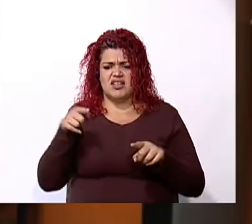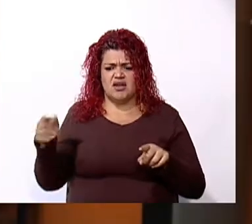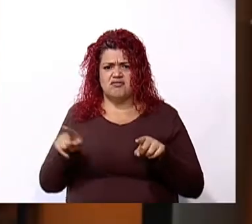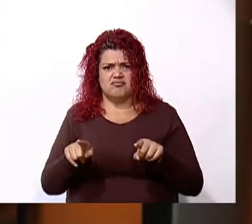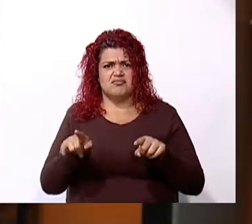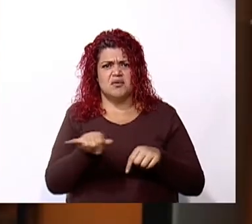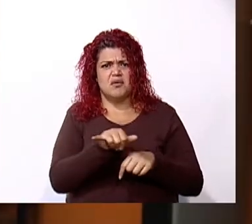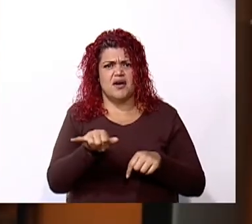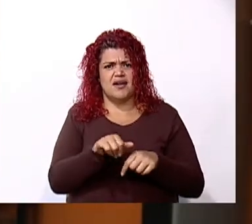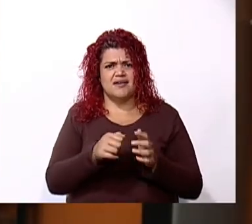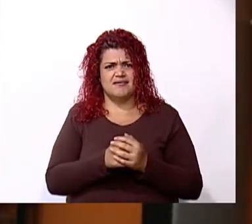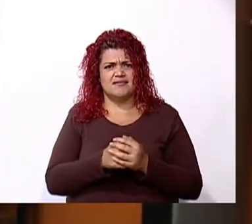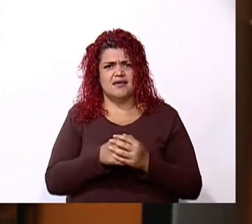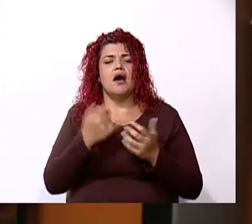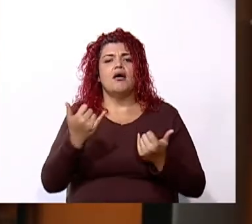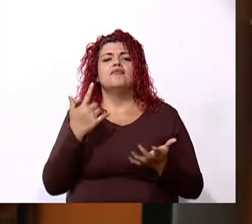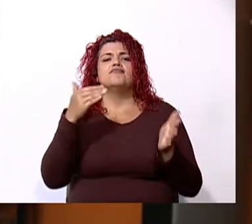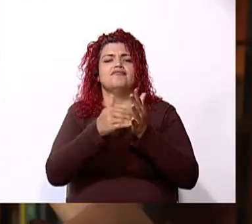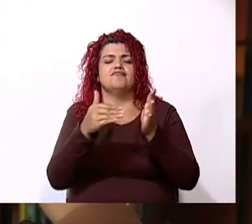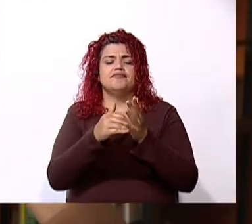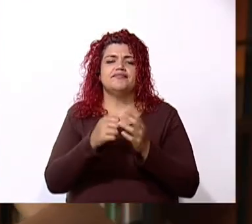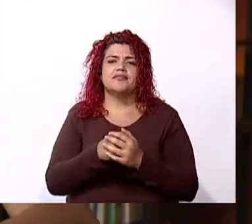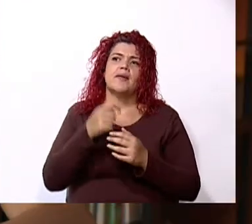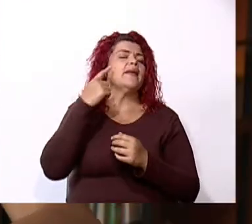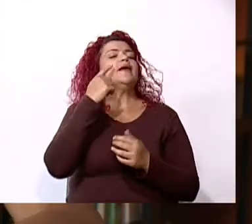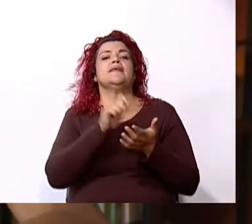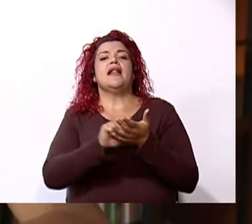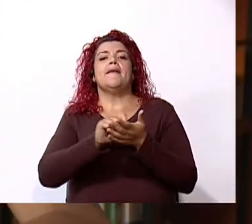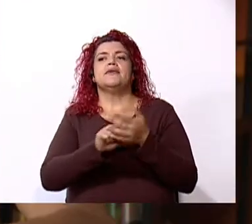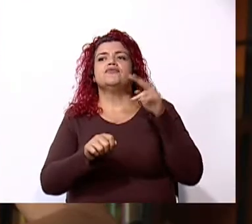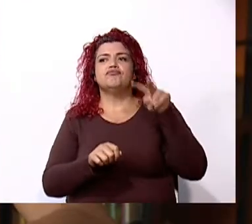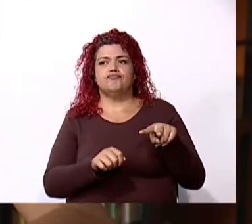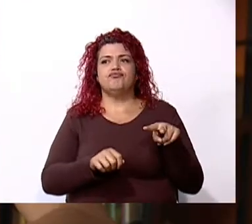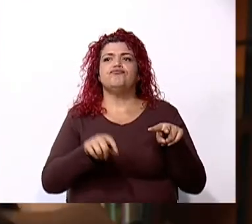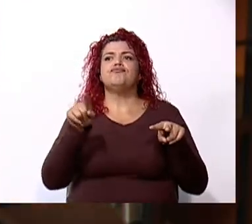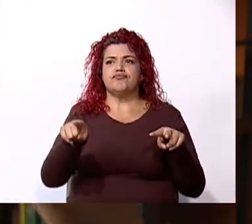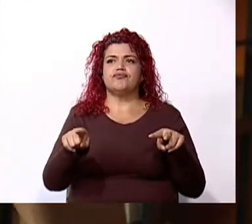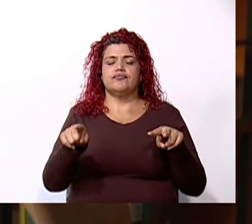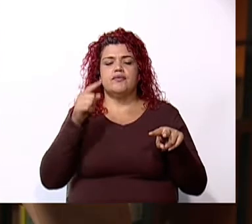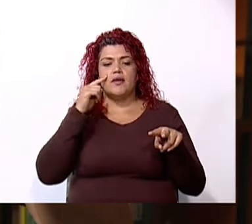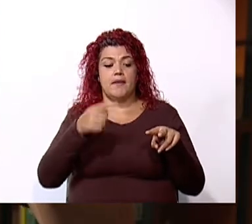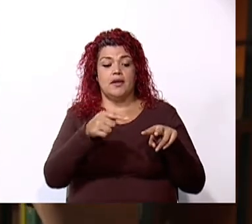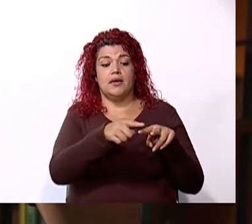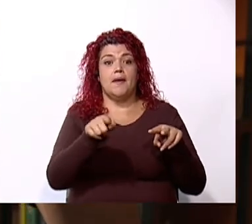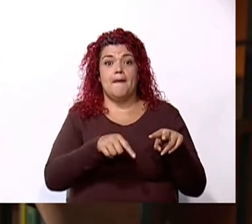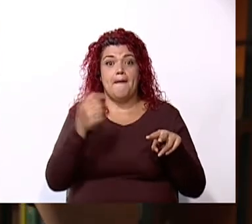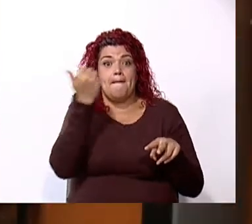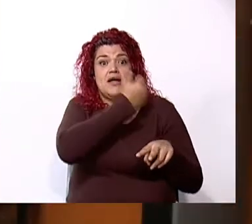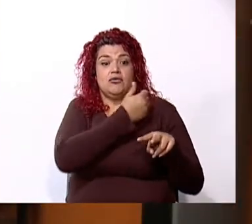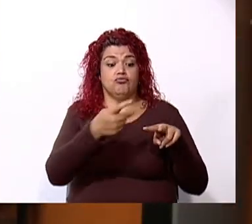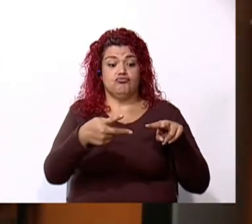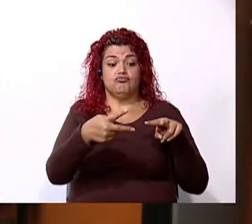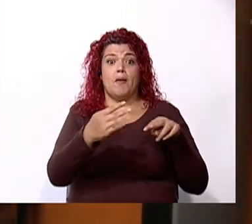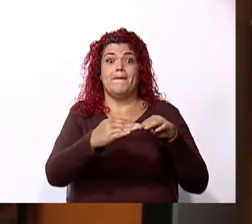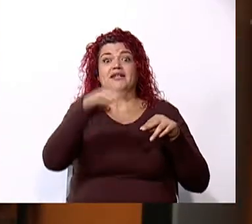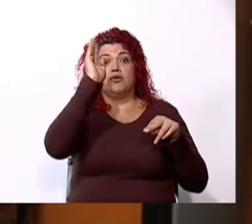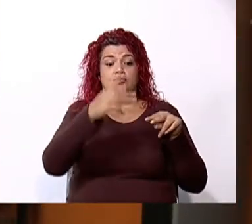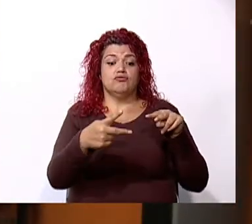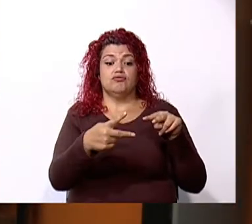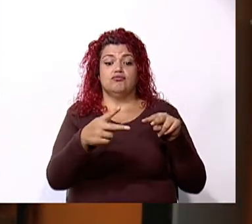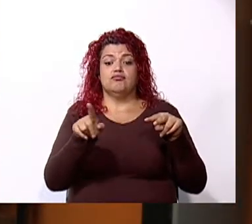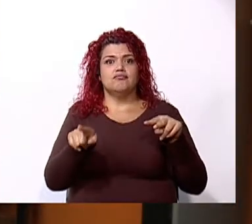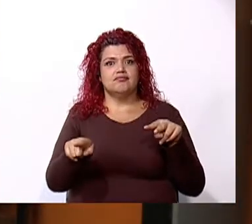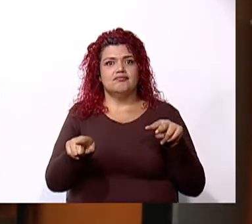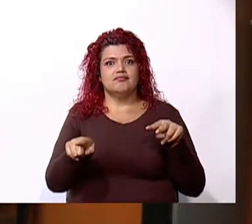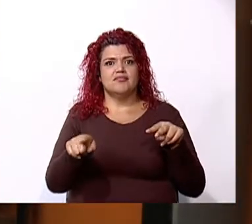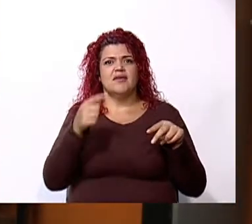nuevo. Pongamos estos dos lápices de este lado y ponemos este de este lado. En este lado hay mayor que en este lado. En cambio, si pasamos